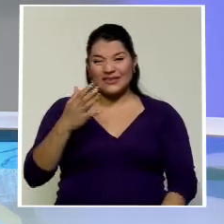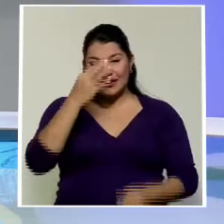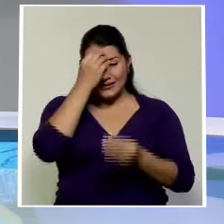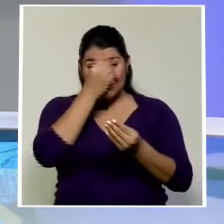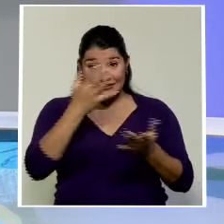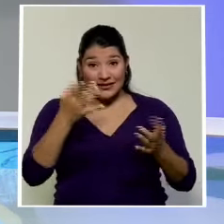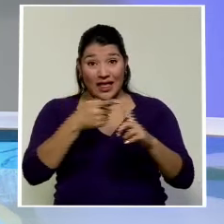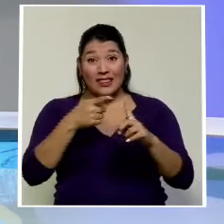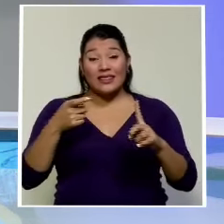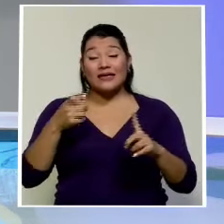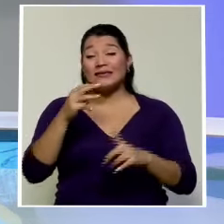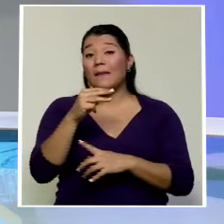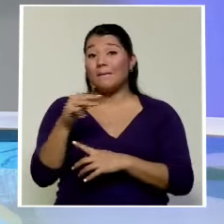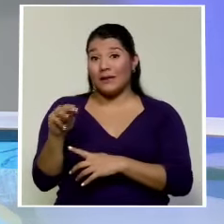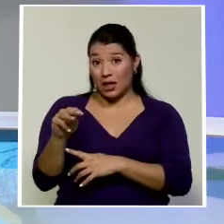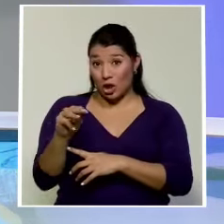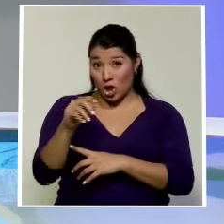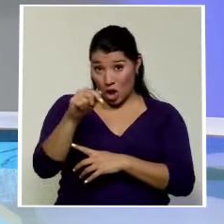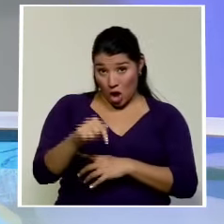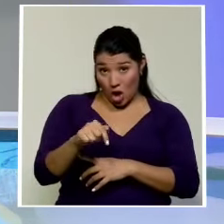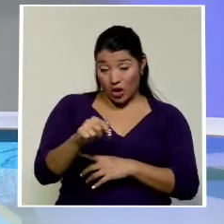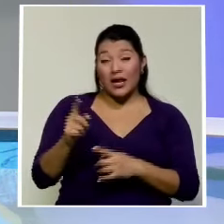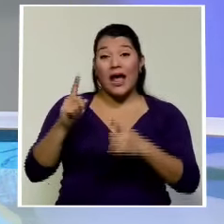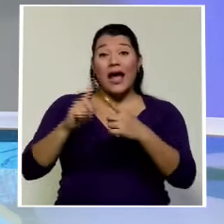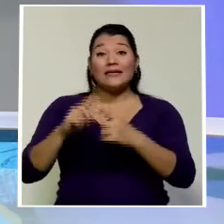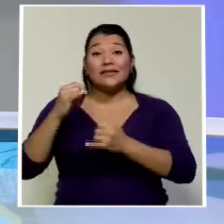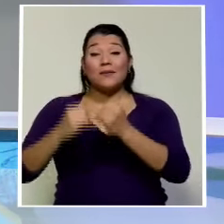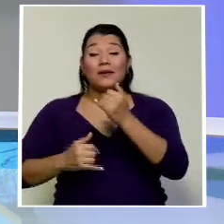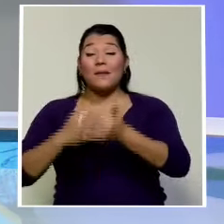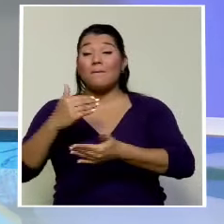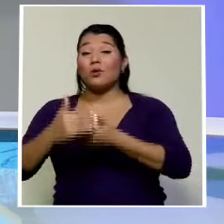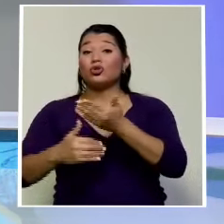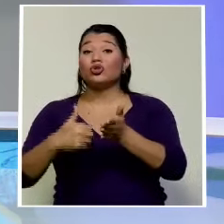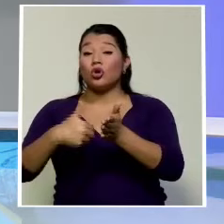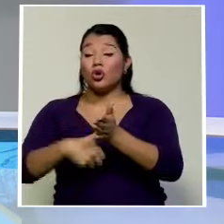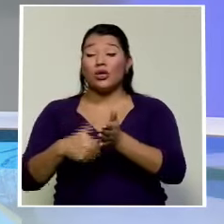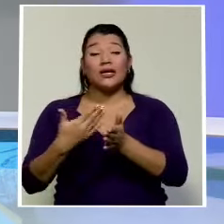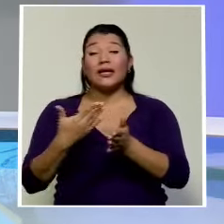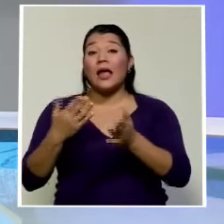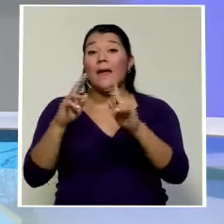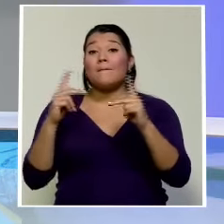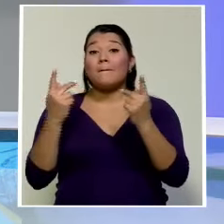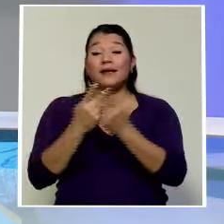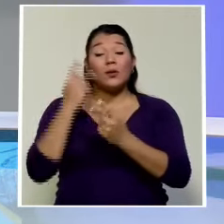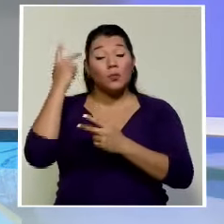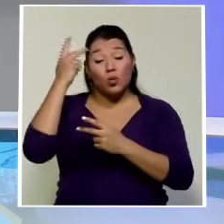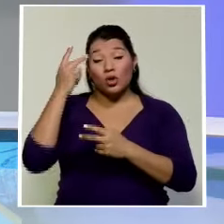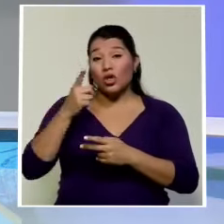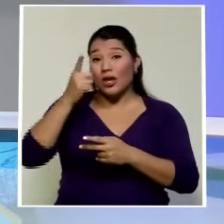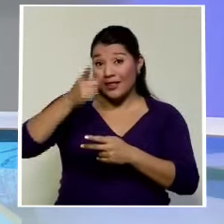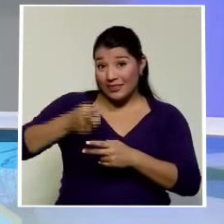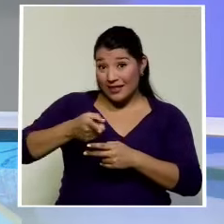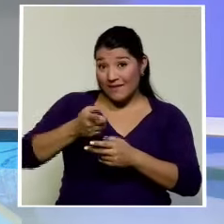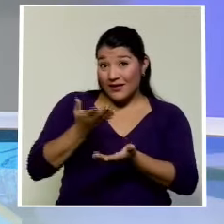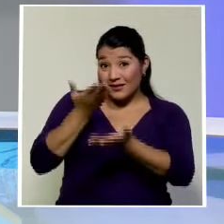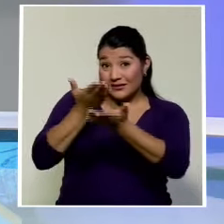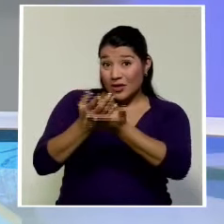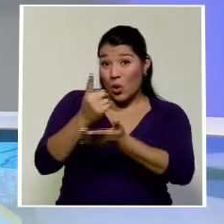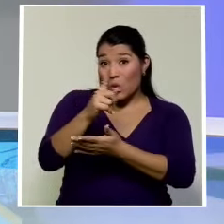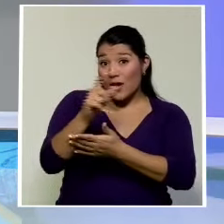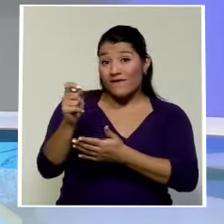que a partir de este miércoles y hasta que finalice el proceso electoral, los partidos políticos deberán reportar una vez al mes